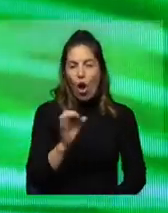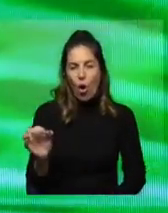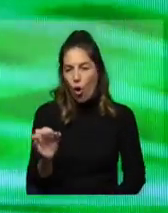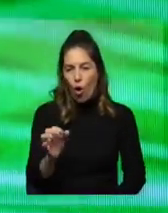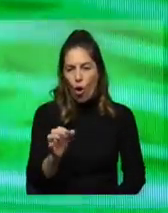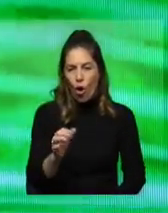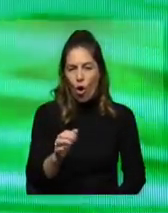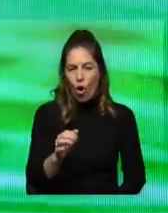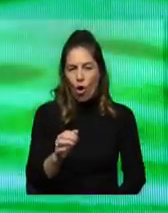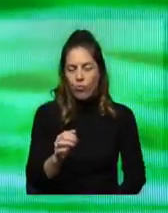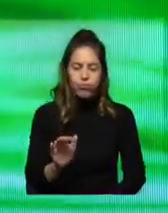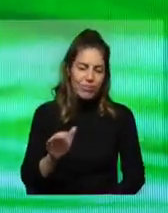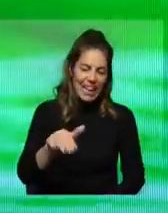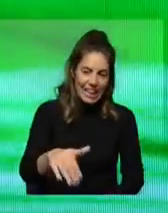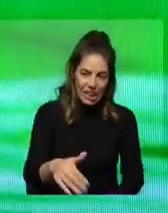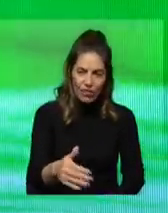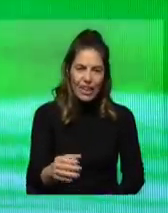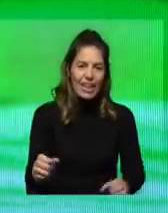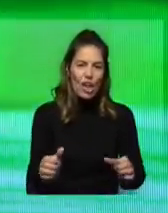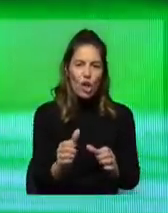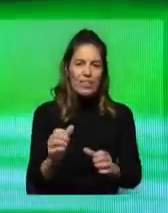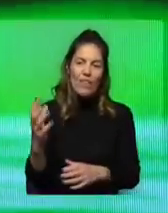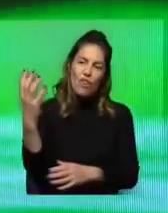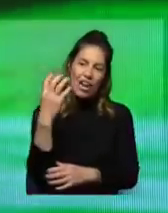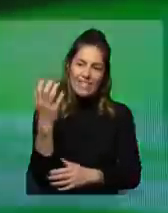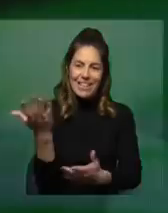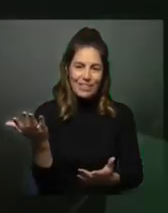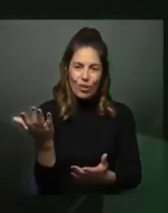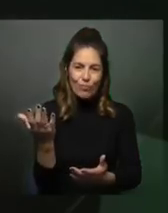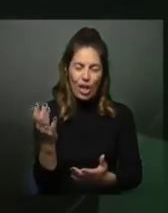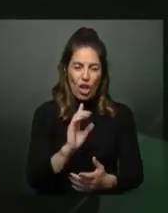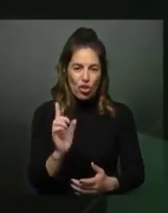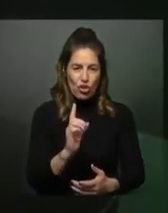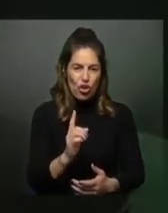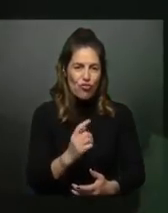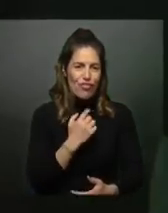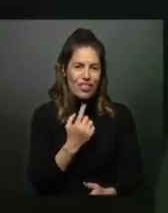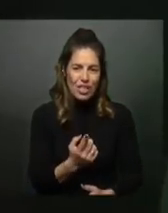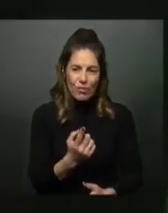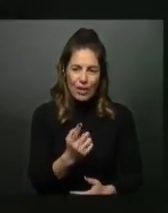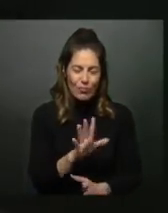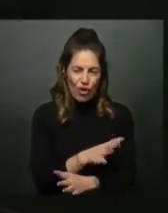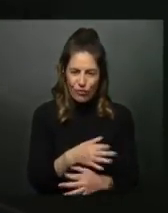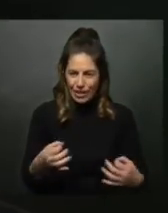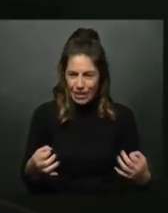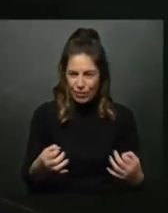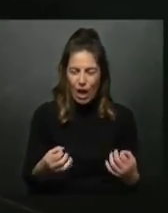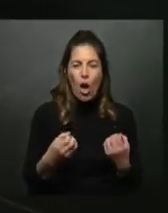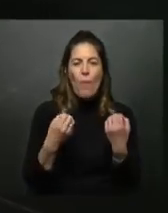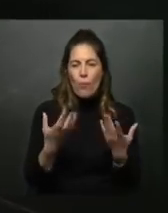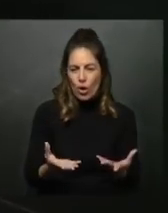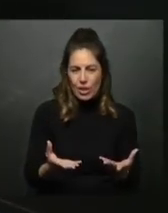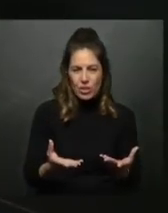determinado declive que la focalización del equipo no no no sería no sería efectiva por lo tanto